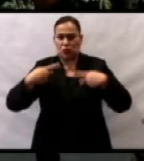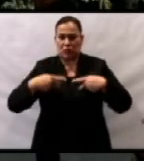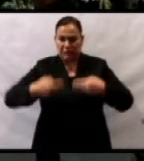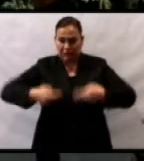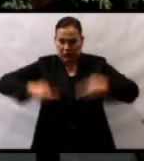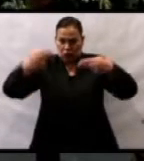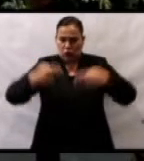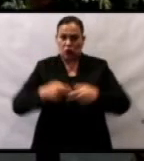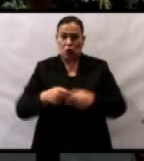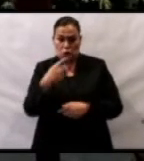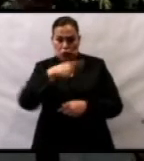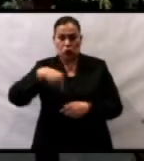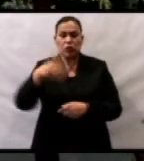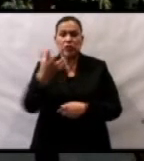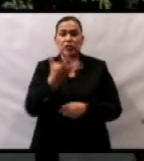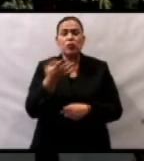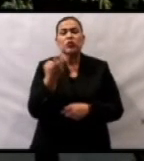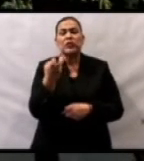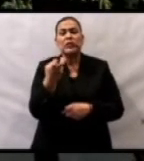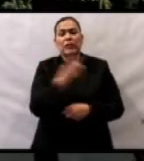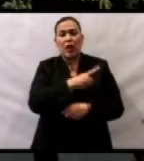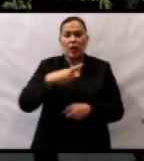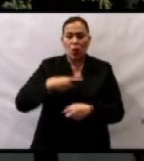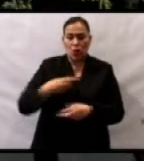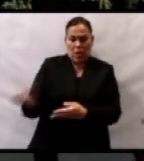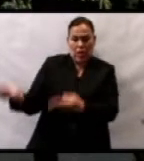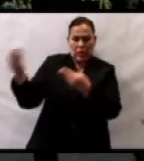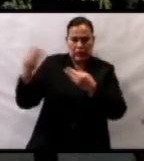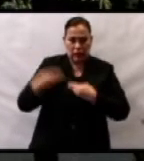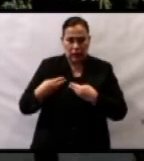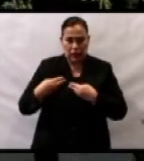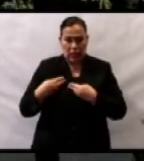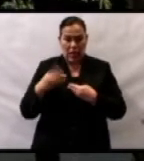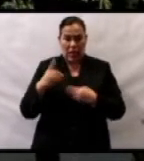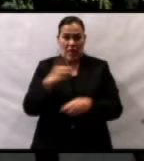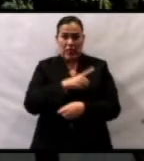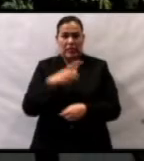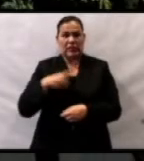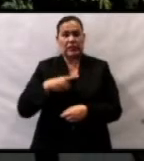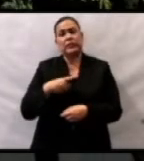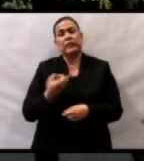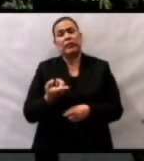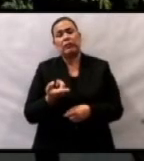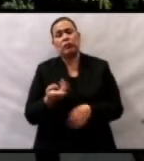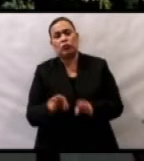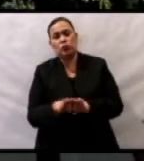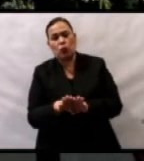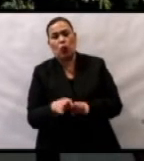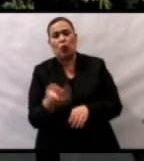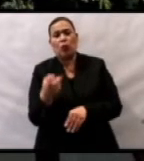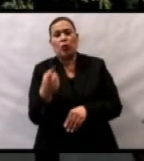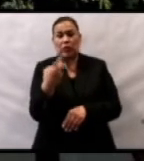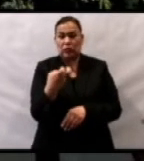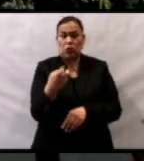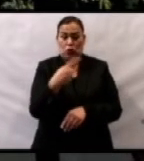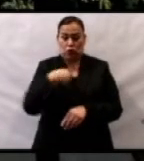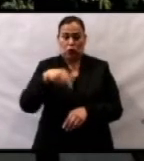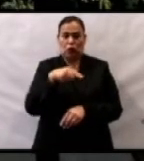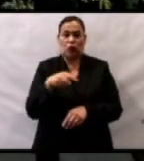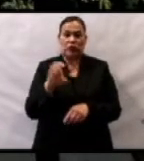Renegociamos la deuda pública recibida y desde enero del 2020 pagamos el